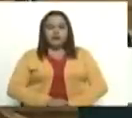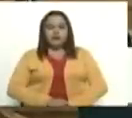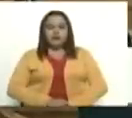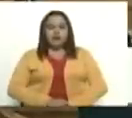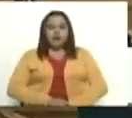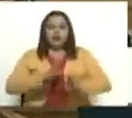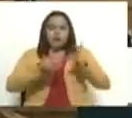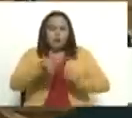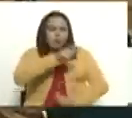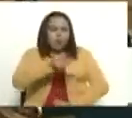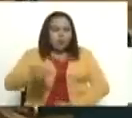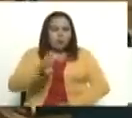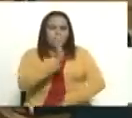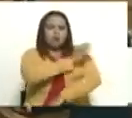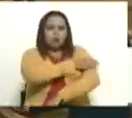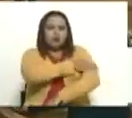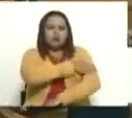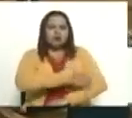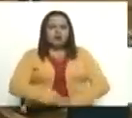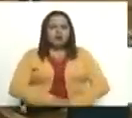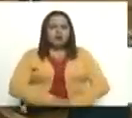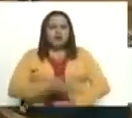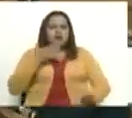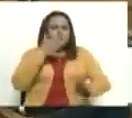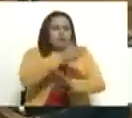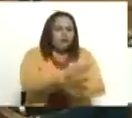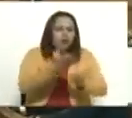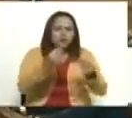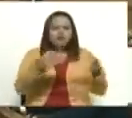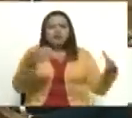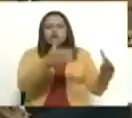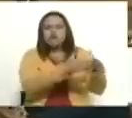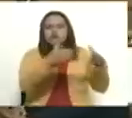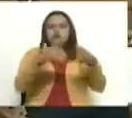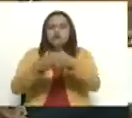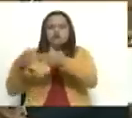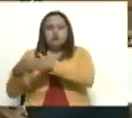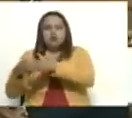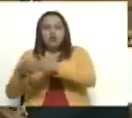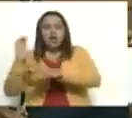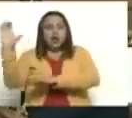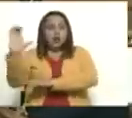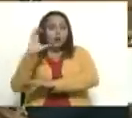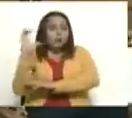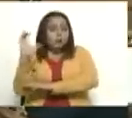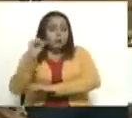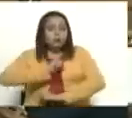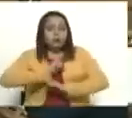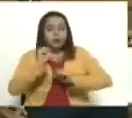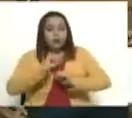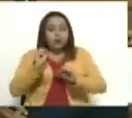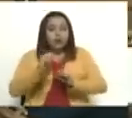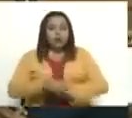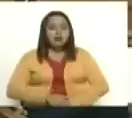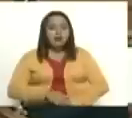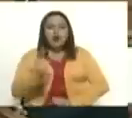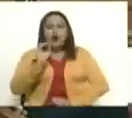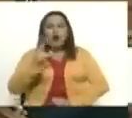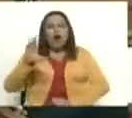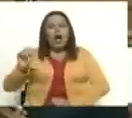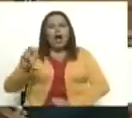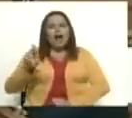¿Cuántos opositores fueron a cuántas reuniones a Bogotá, a Cartagena, con Jimmy